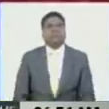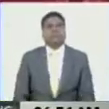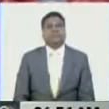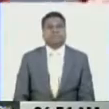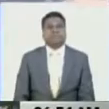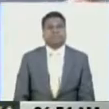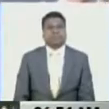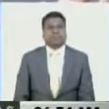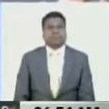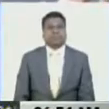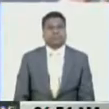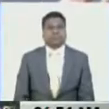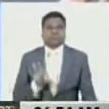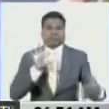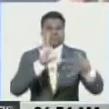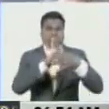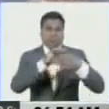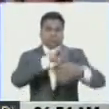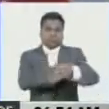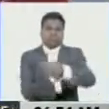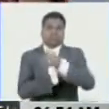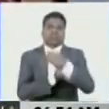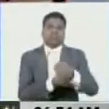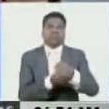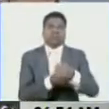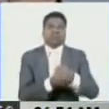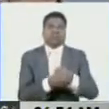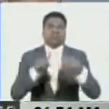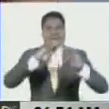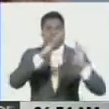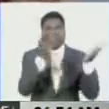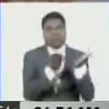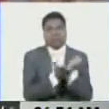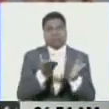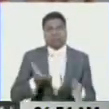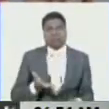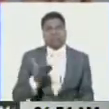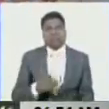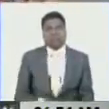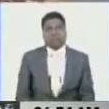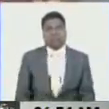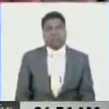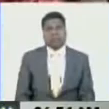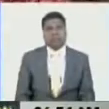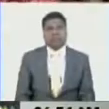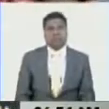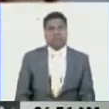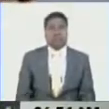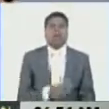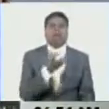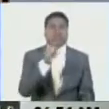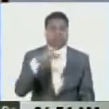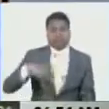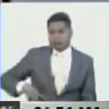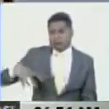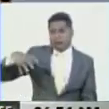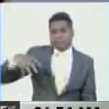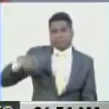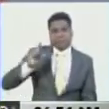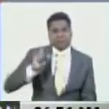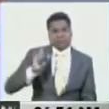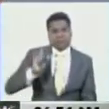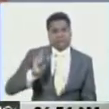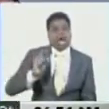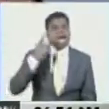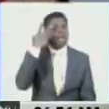la unidad de la fuerza antiimperialista en el mundo, que es vital. La fuerza capitalista han entendido que la unidad